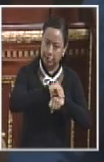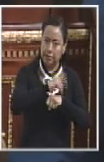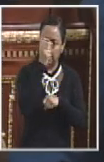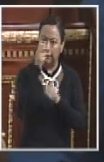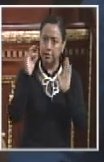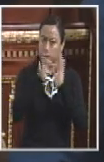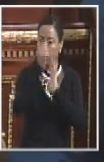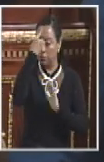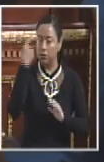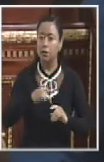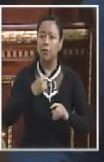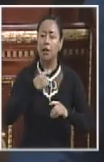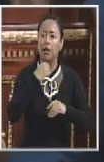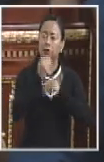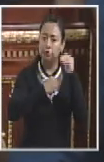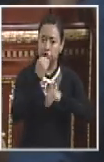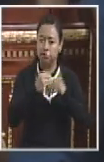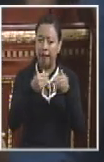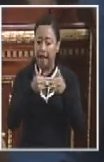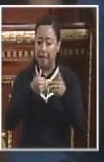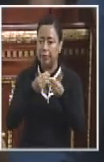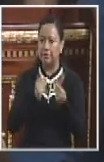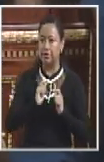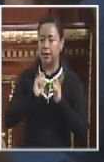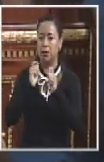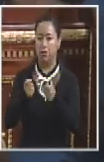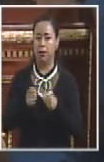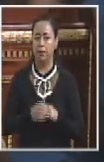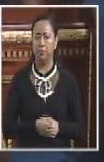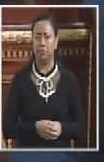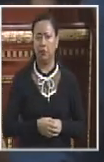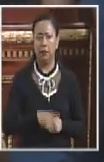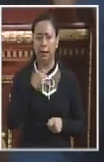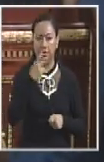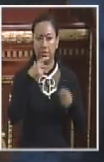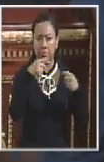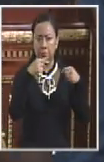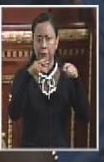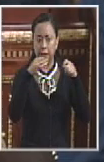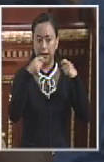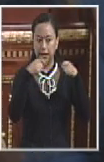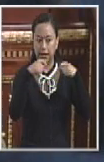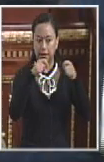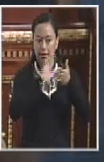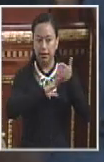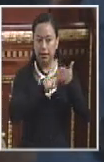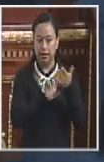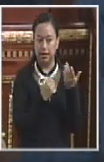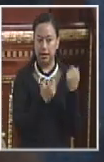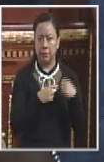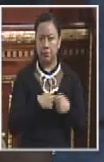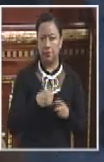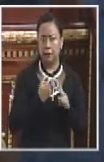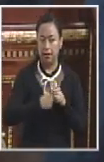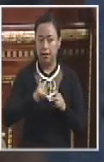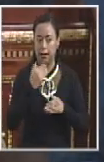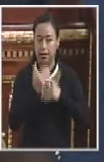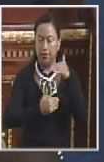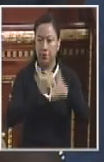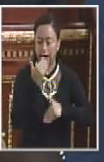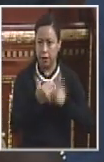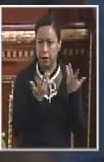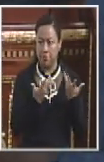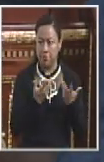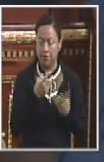discutirlo antes de ser turnado un documento que va a dar inicio al procedimiento de designación del